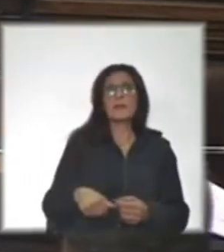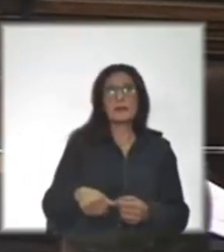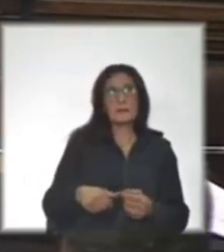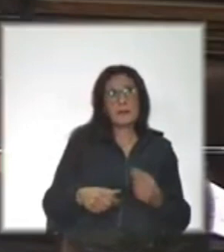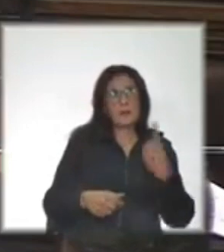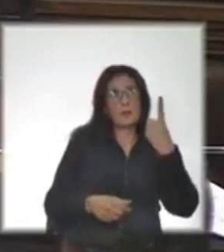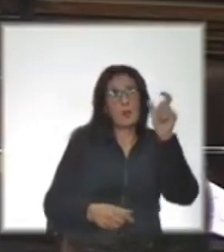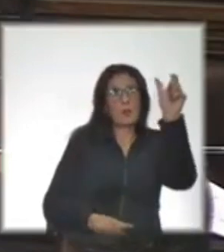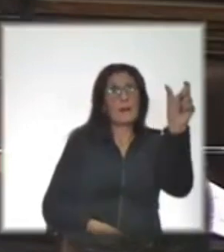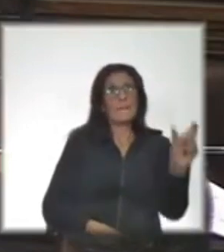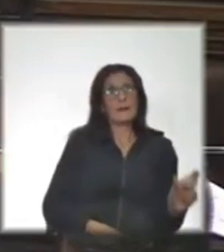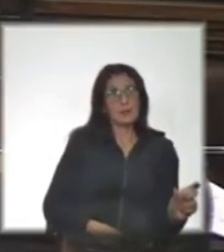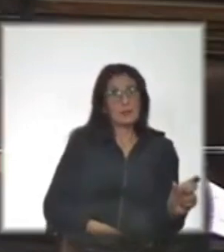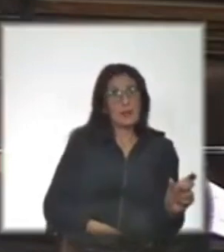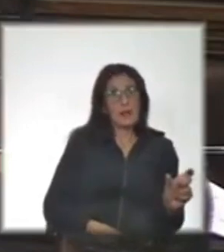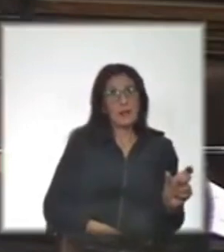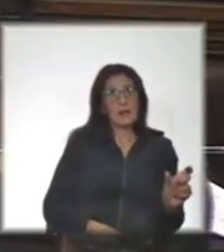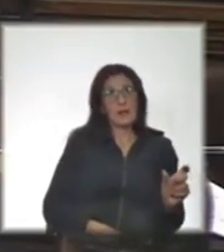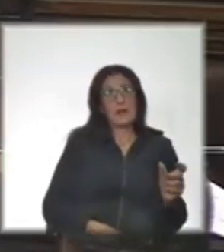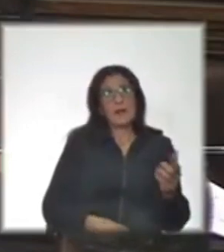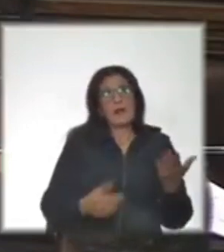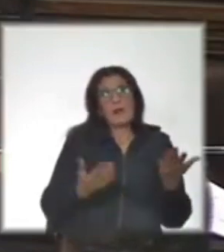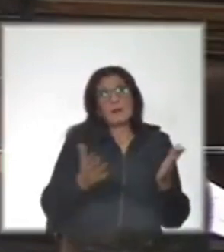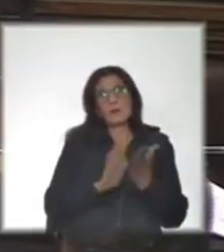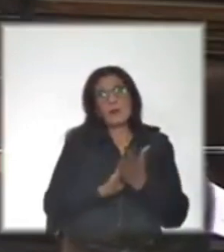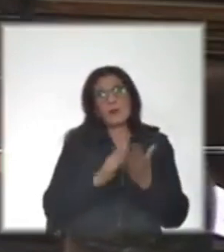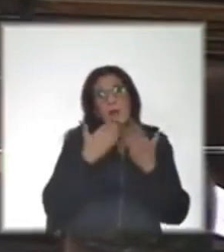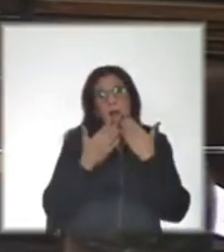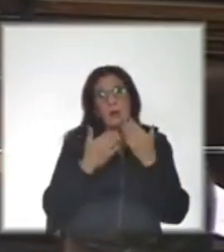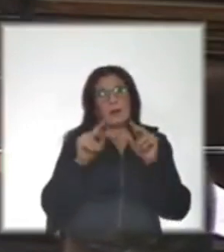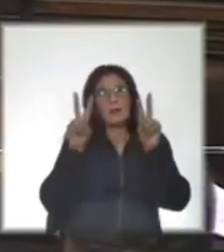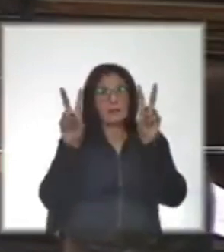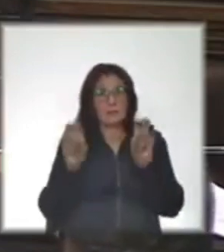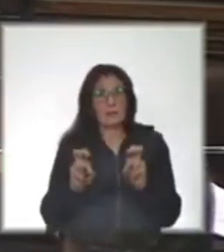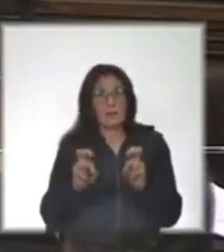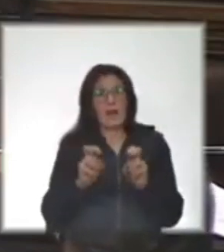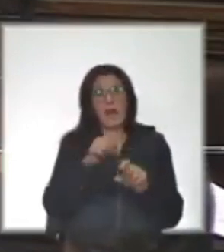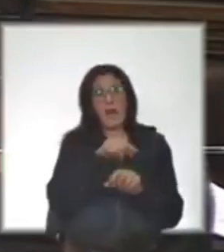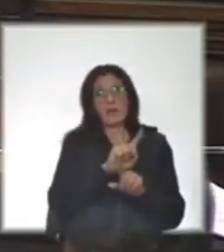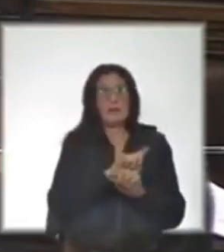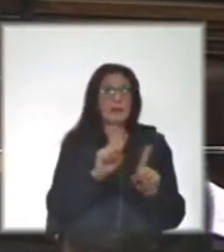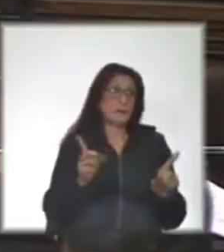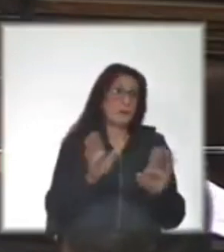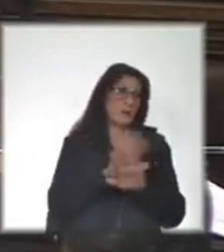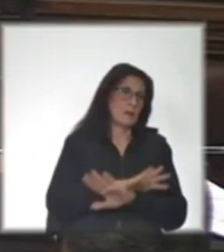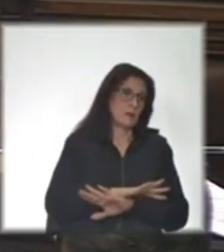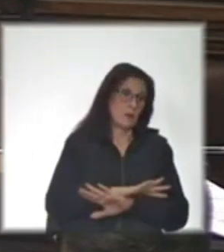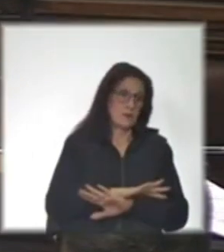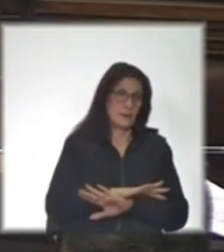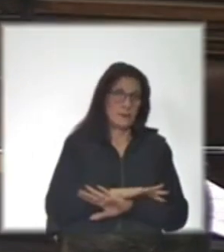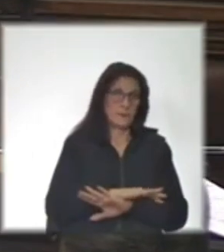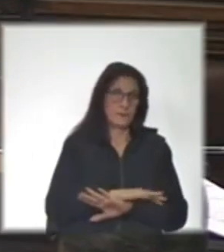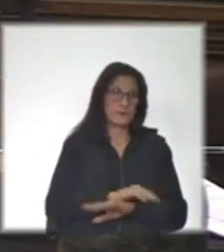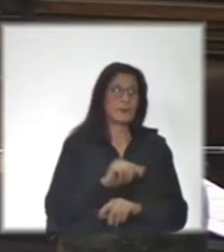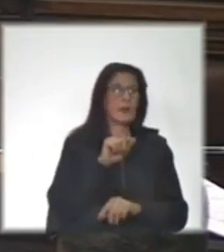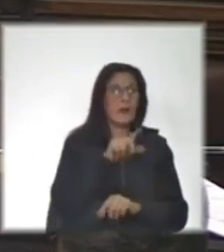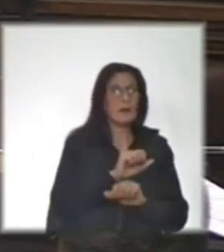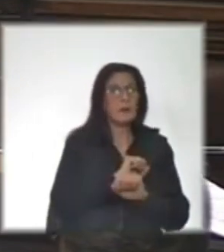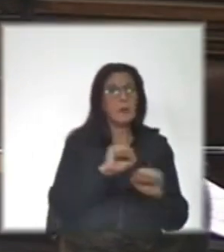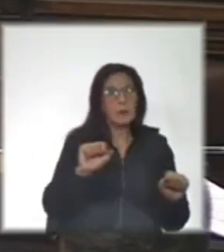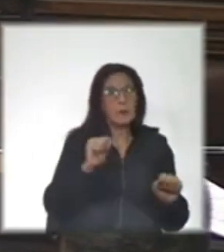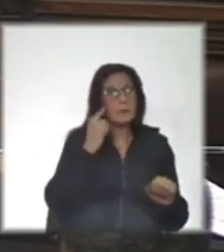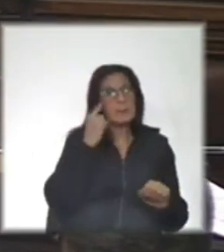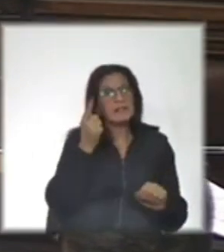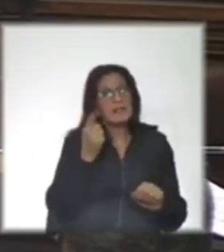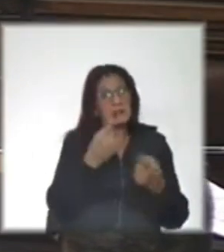una persona, de una postura de una persona frente a un tema. Y ahí no hay nadie equivocado. Ahí se puede pensar